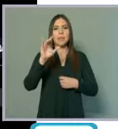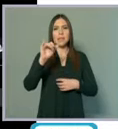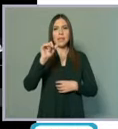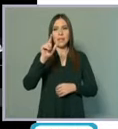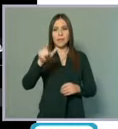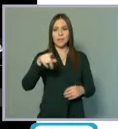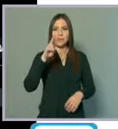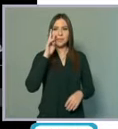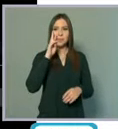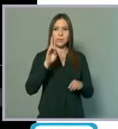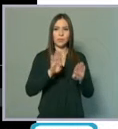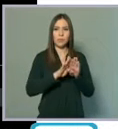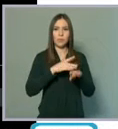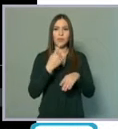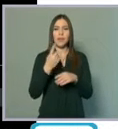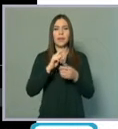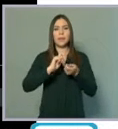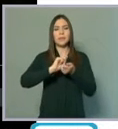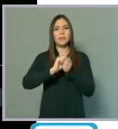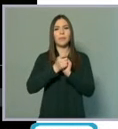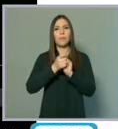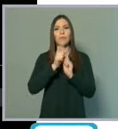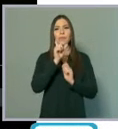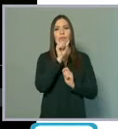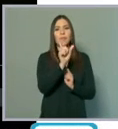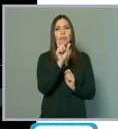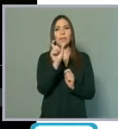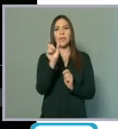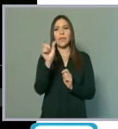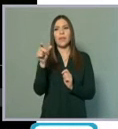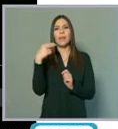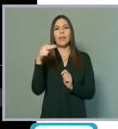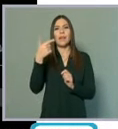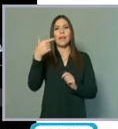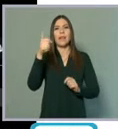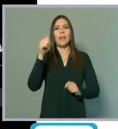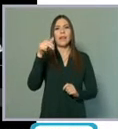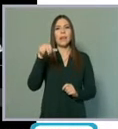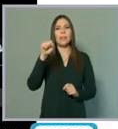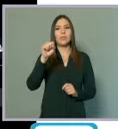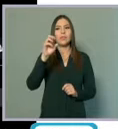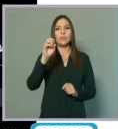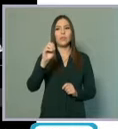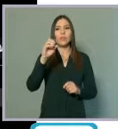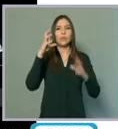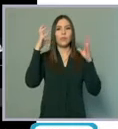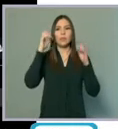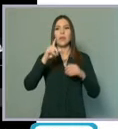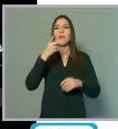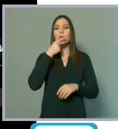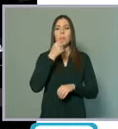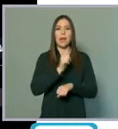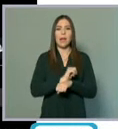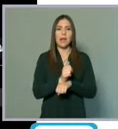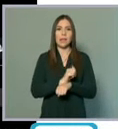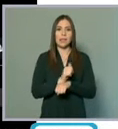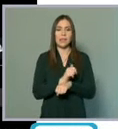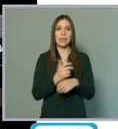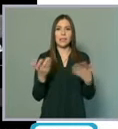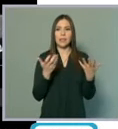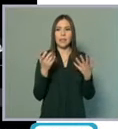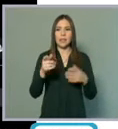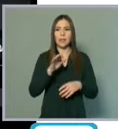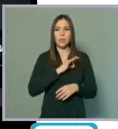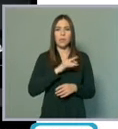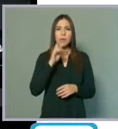o como se puede traducir, digamos, como el ganso astronauta. Un artista, Hans Meyer Brandis, ha tenido